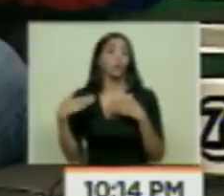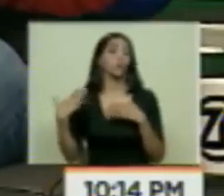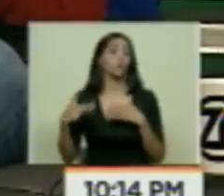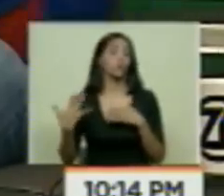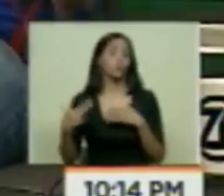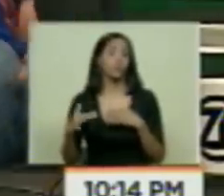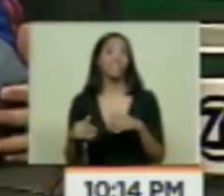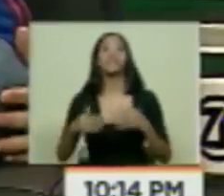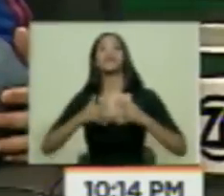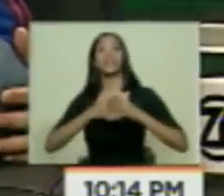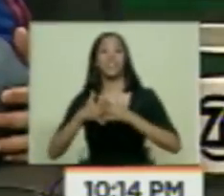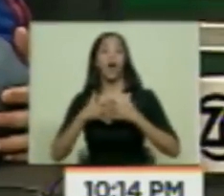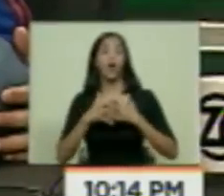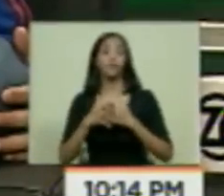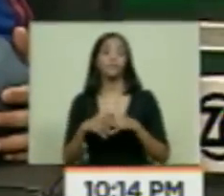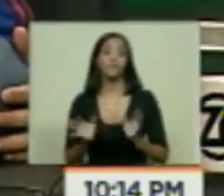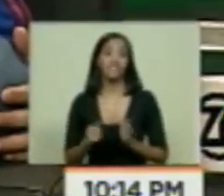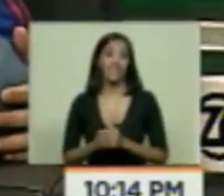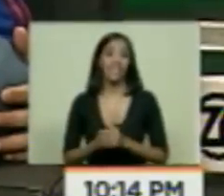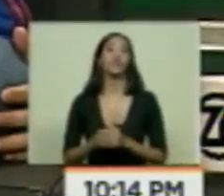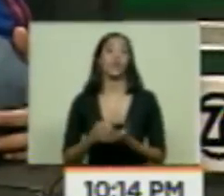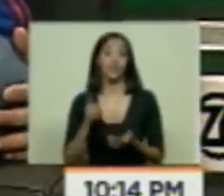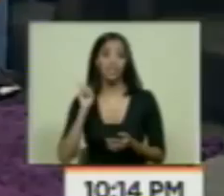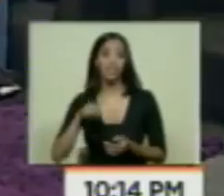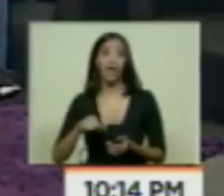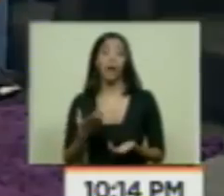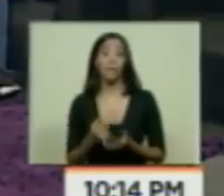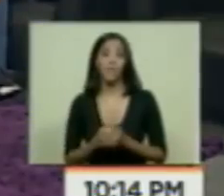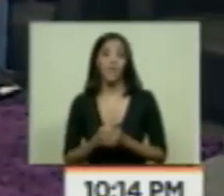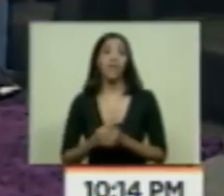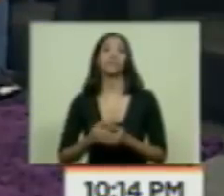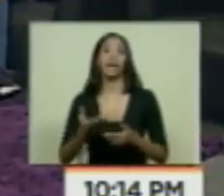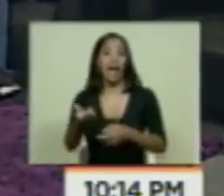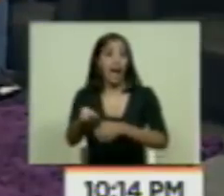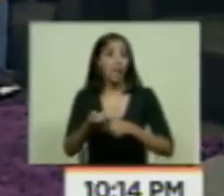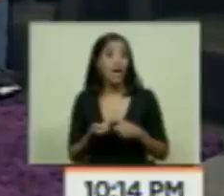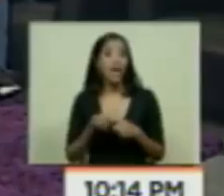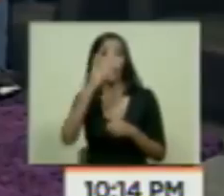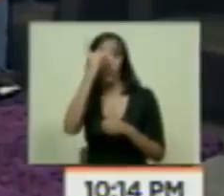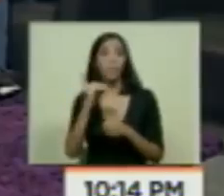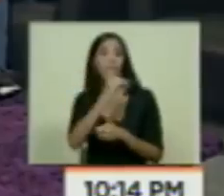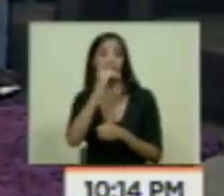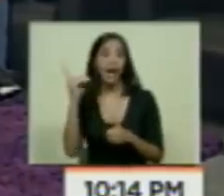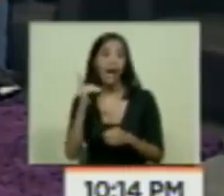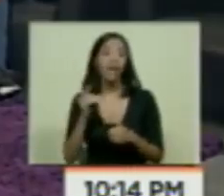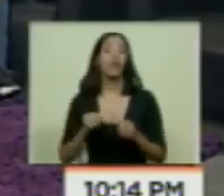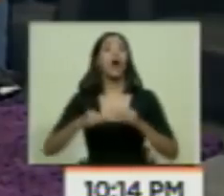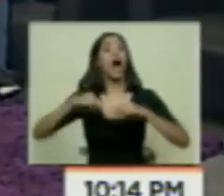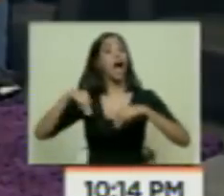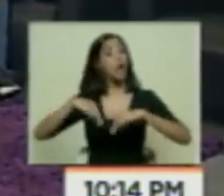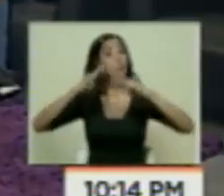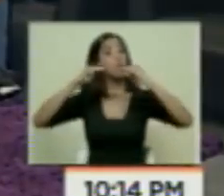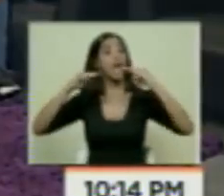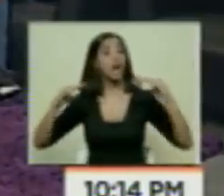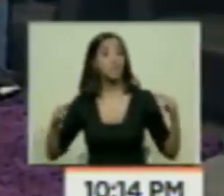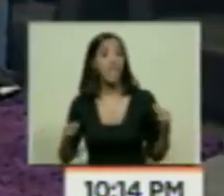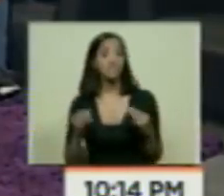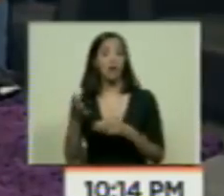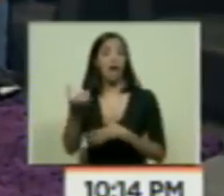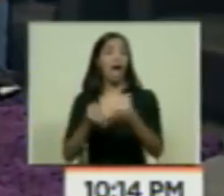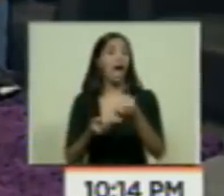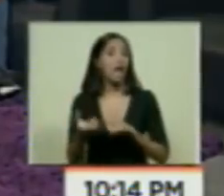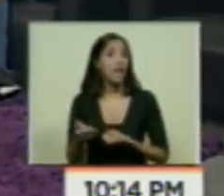Unidos... Se había jalado también a los dominicanos, se había jalado a los panameños, se había jalado a otra gente. ¿Cómo